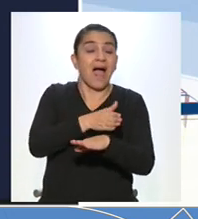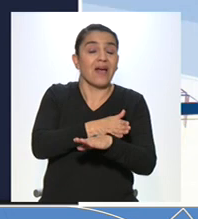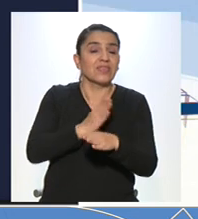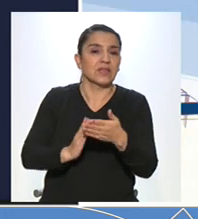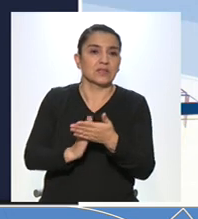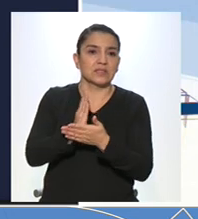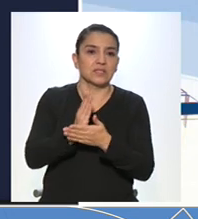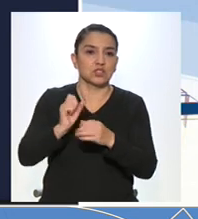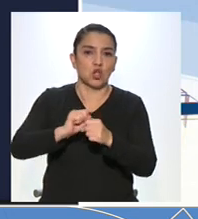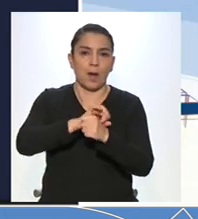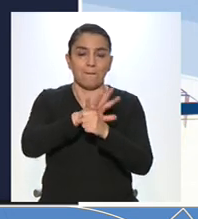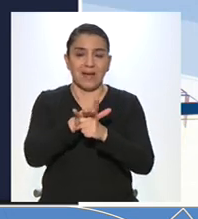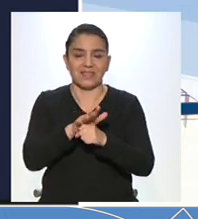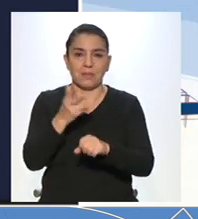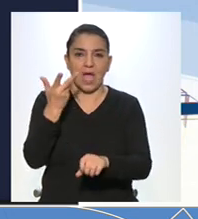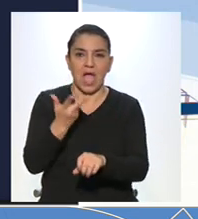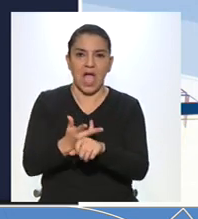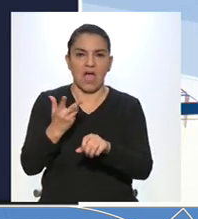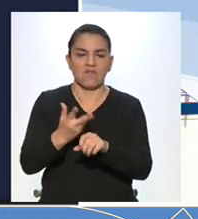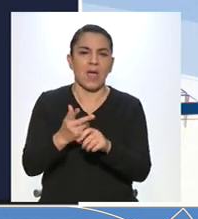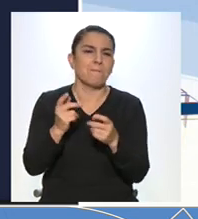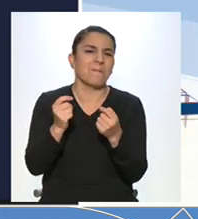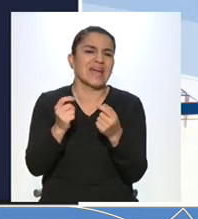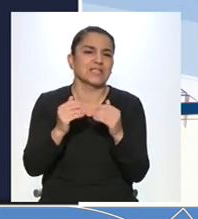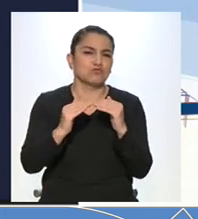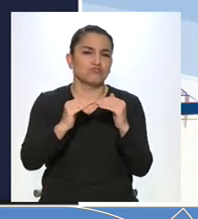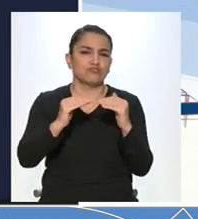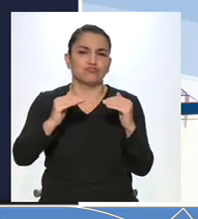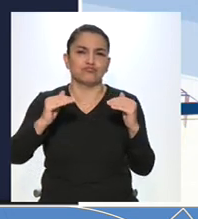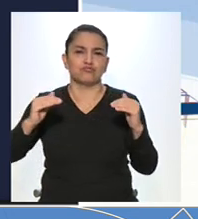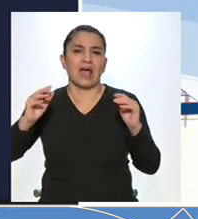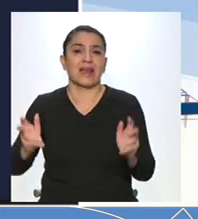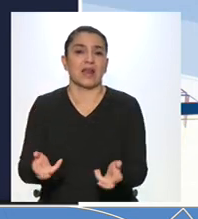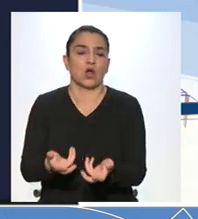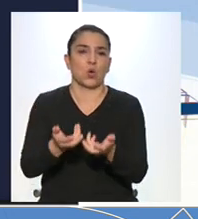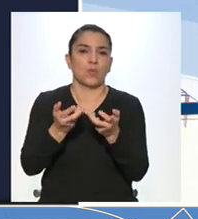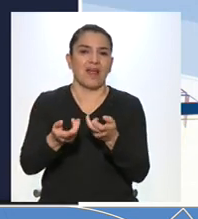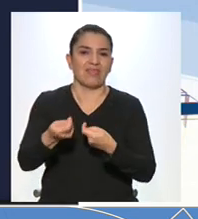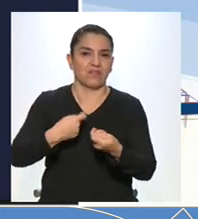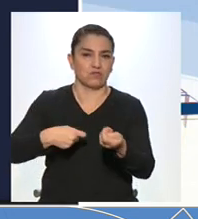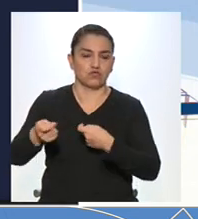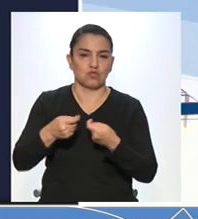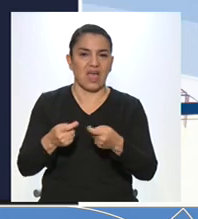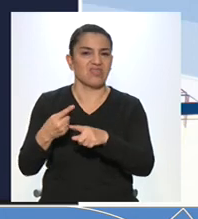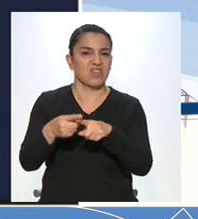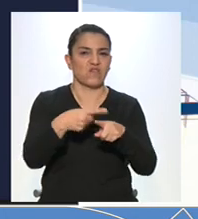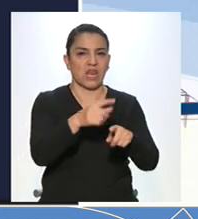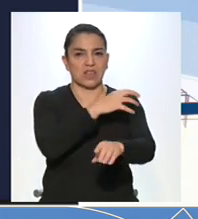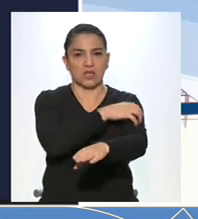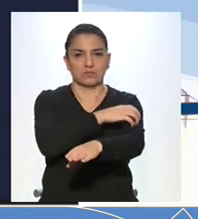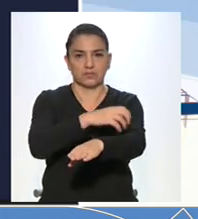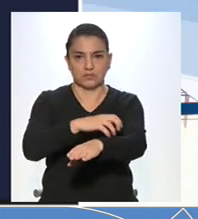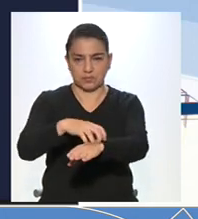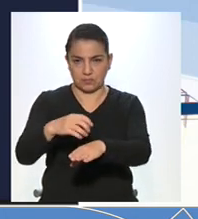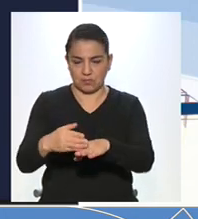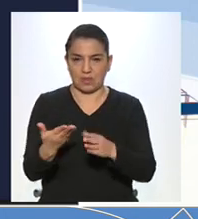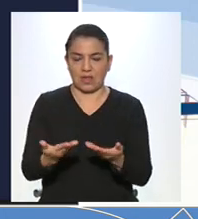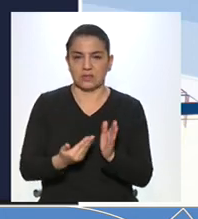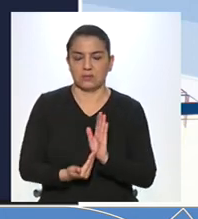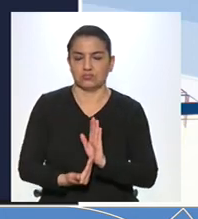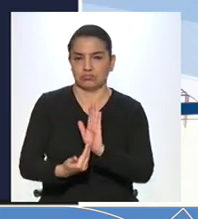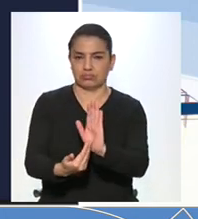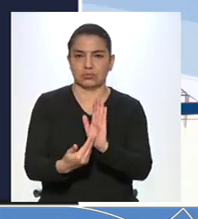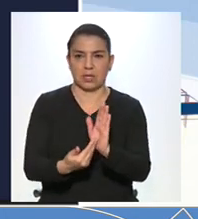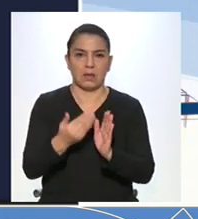se observa una marcada heterogeneidad en la evolución y la recuperación de la actividad de las distintas zonas geográficas. Así es notorio el mejor desempeño de